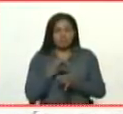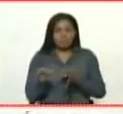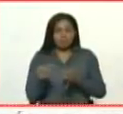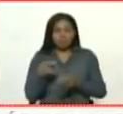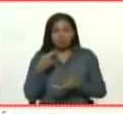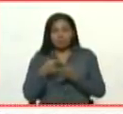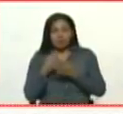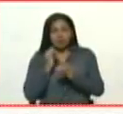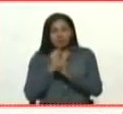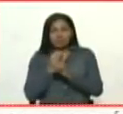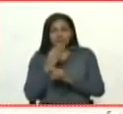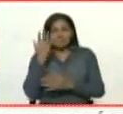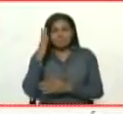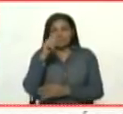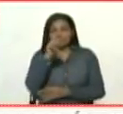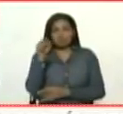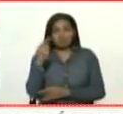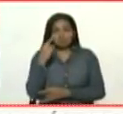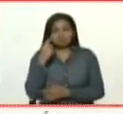¿Qué les parece esto?